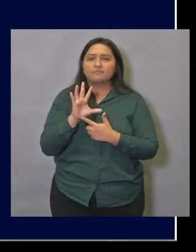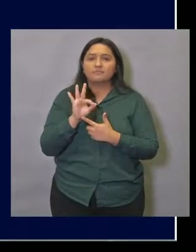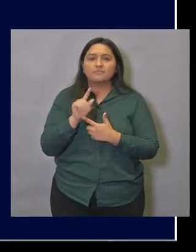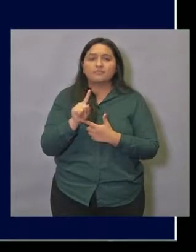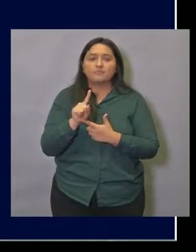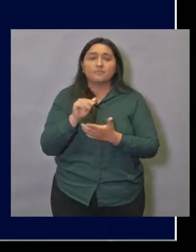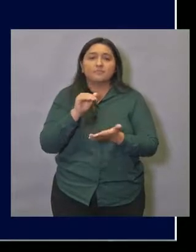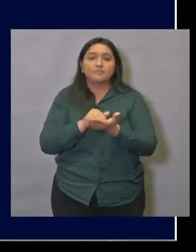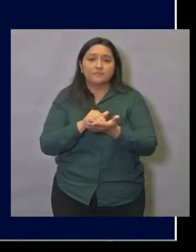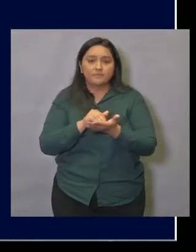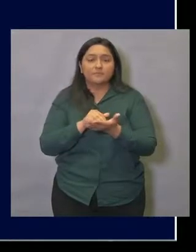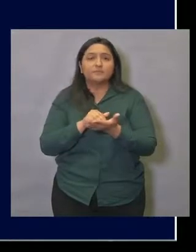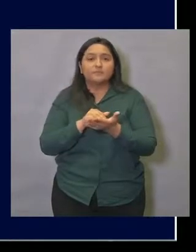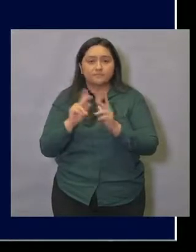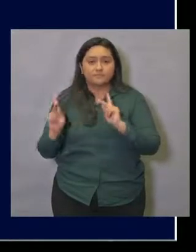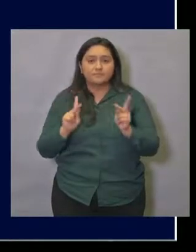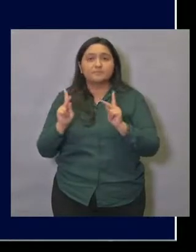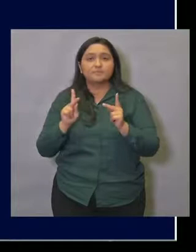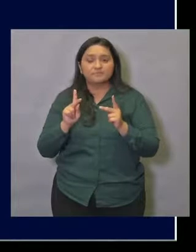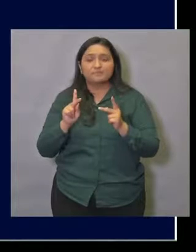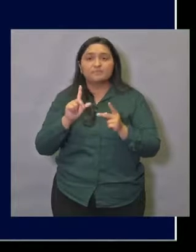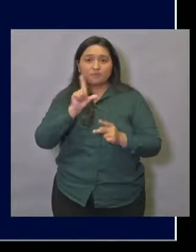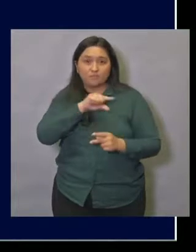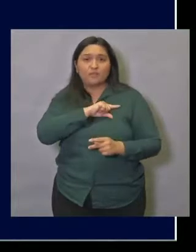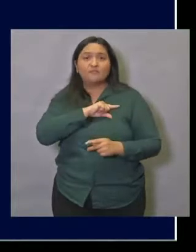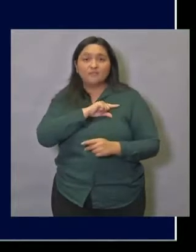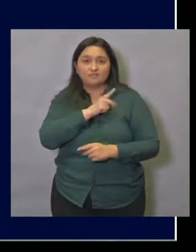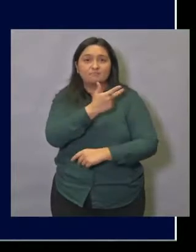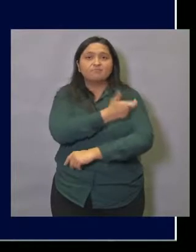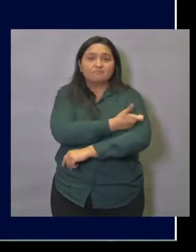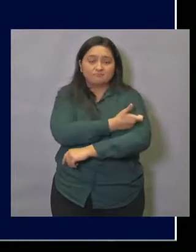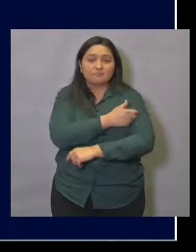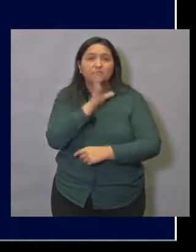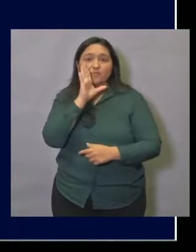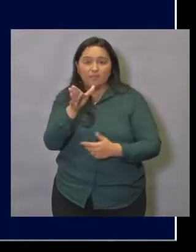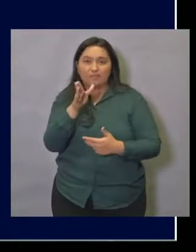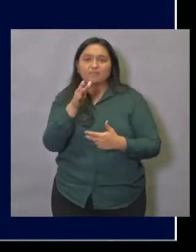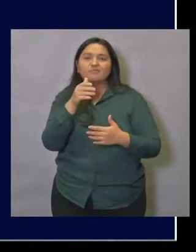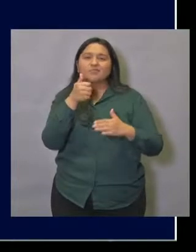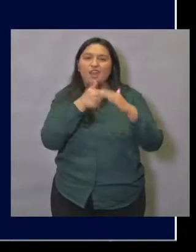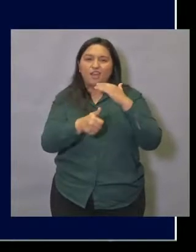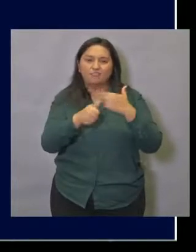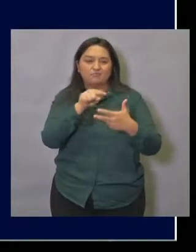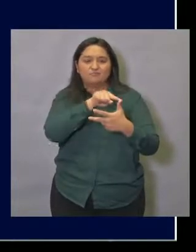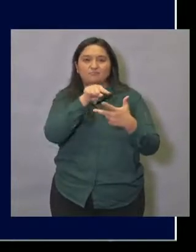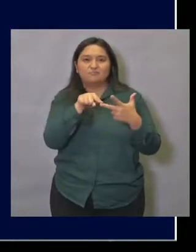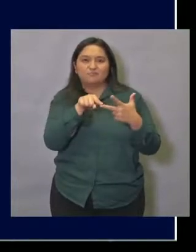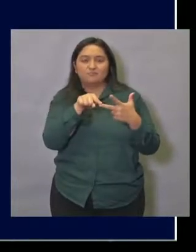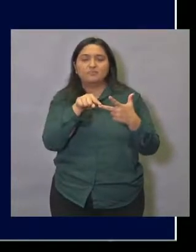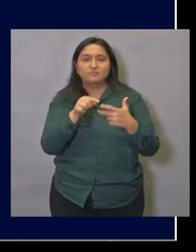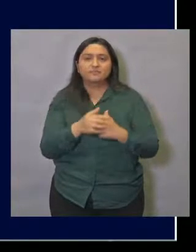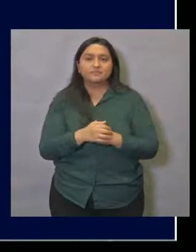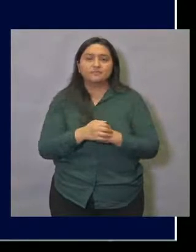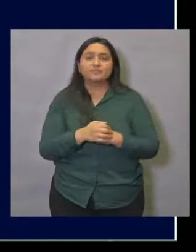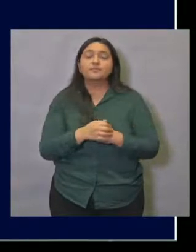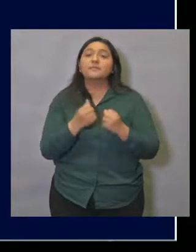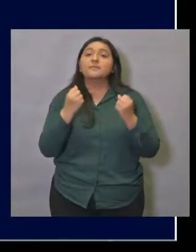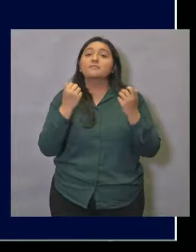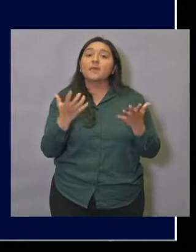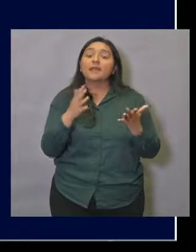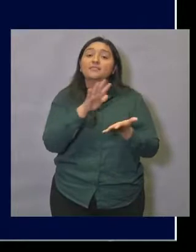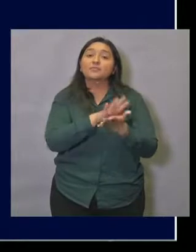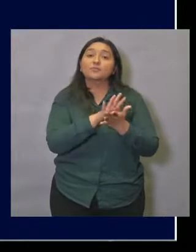691,000 personas serán elegibles para una vacuna en el sector de educación y cuidado infantil. Muchos distritos escolares